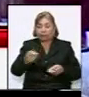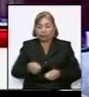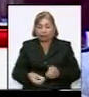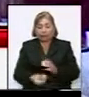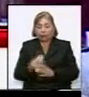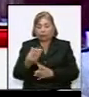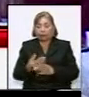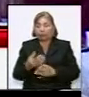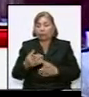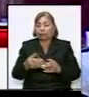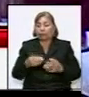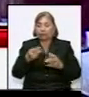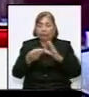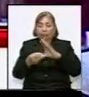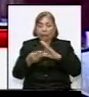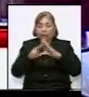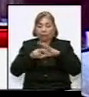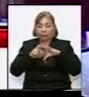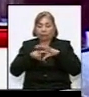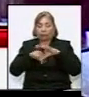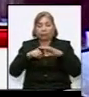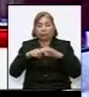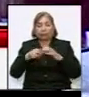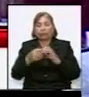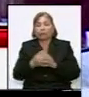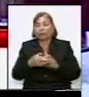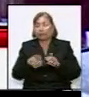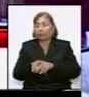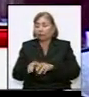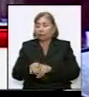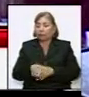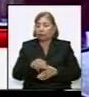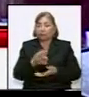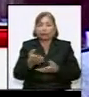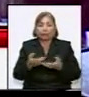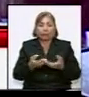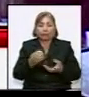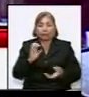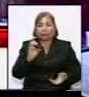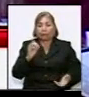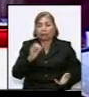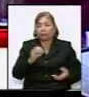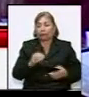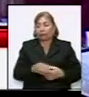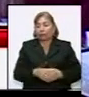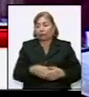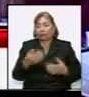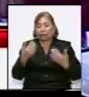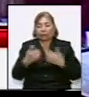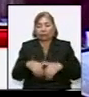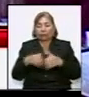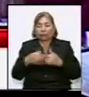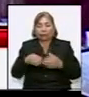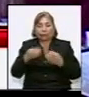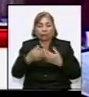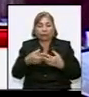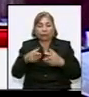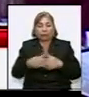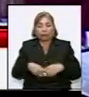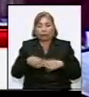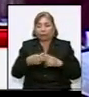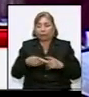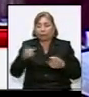agrónoma de minas de sistemas eléctrica geología industrial mecánica eléctrica